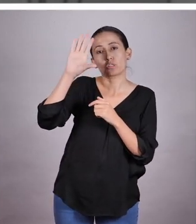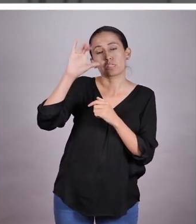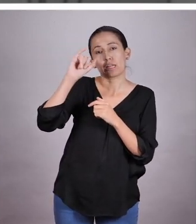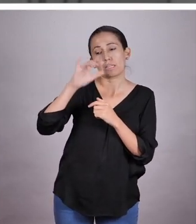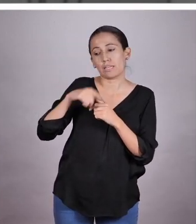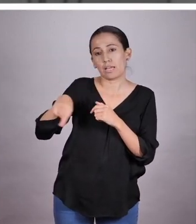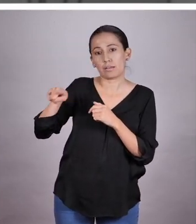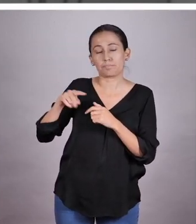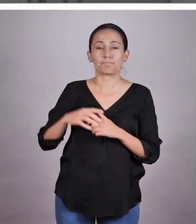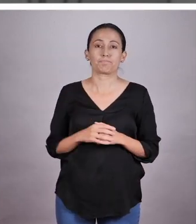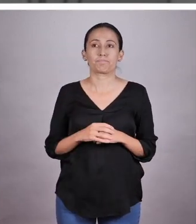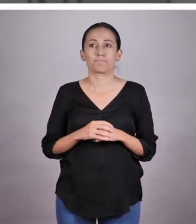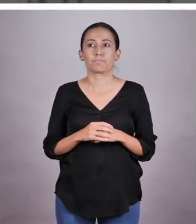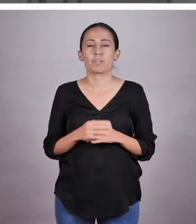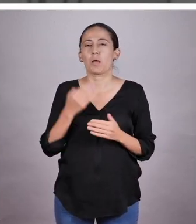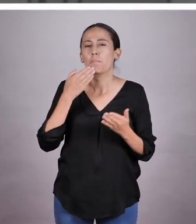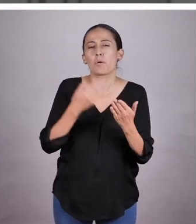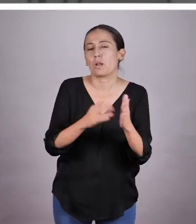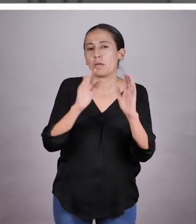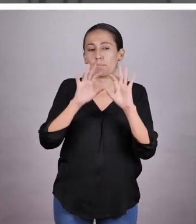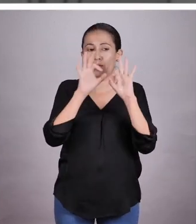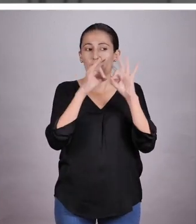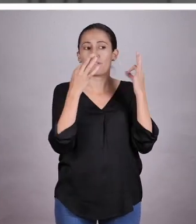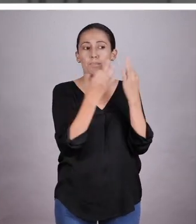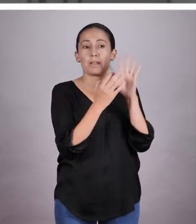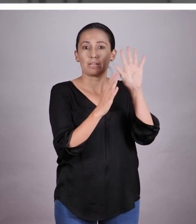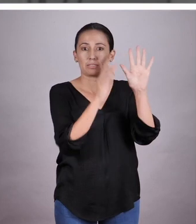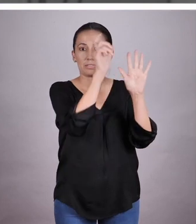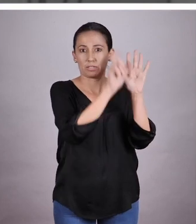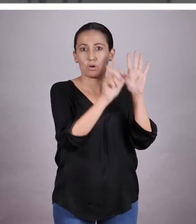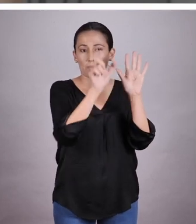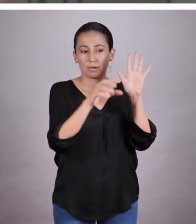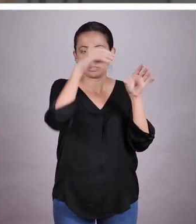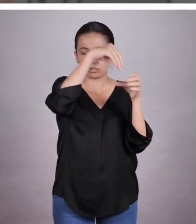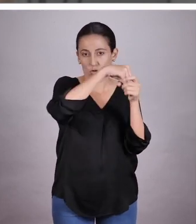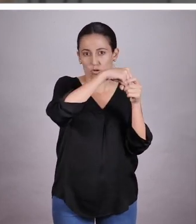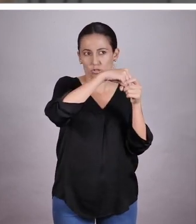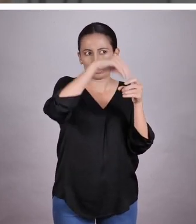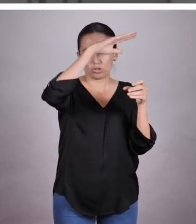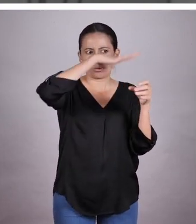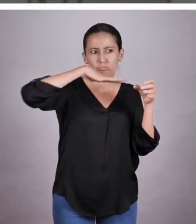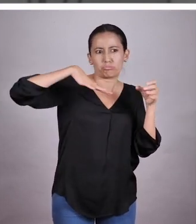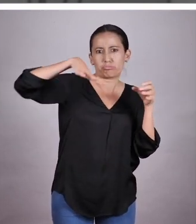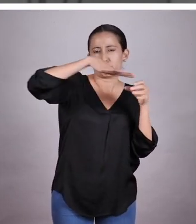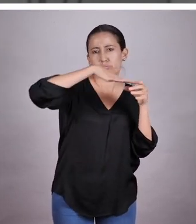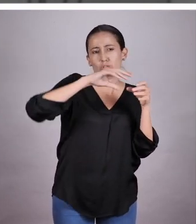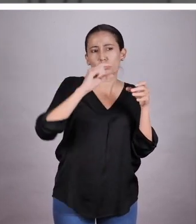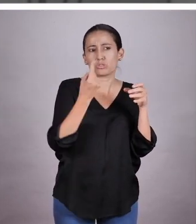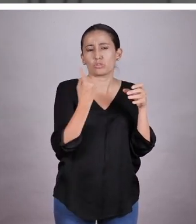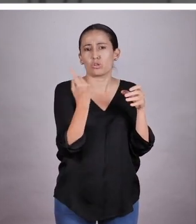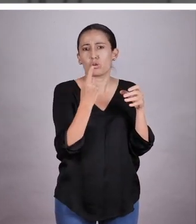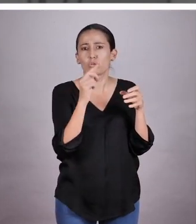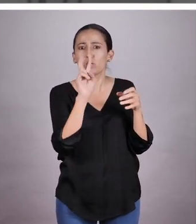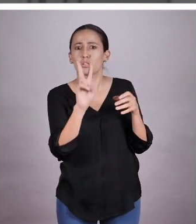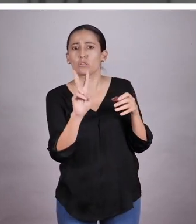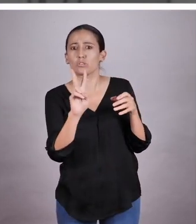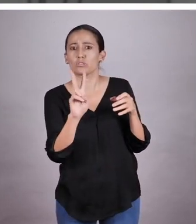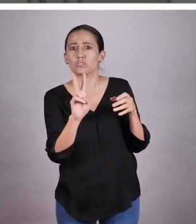1%. Es como que tu familia de 5 personas vive en una mansión de 7 cuartos y solo usen 2